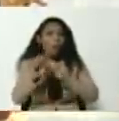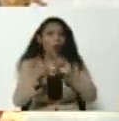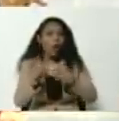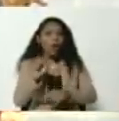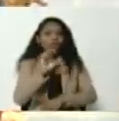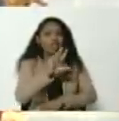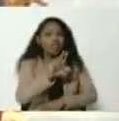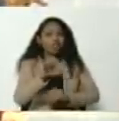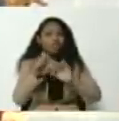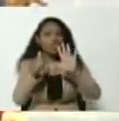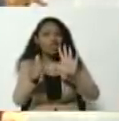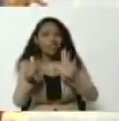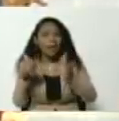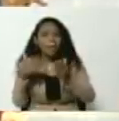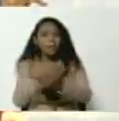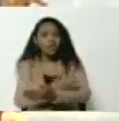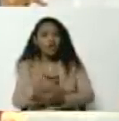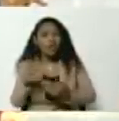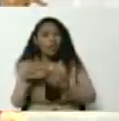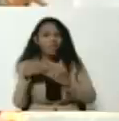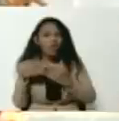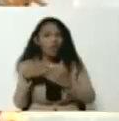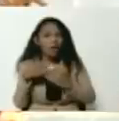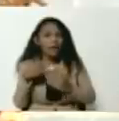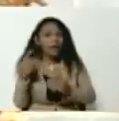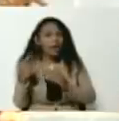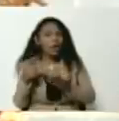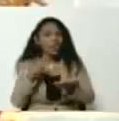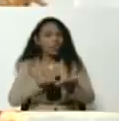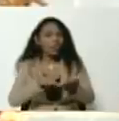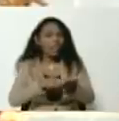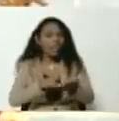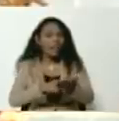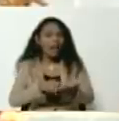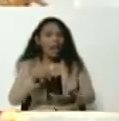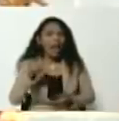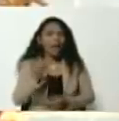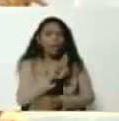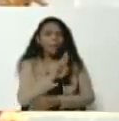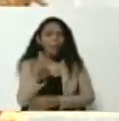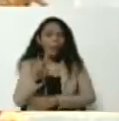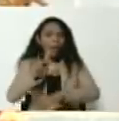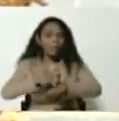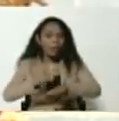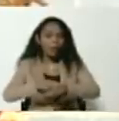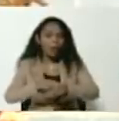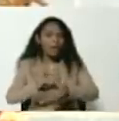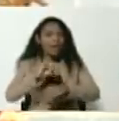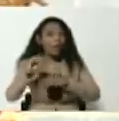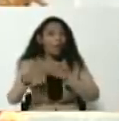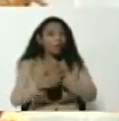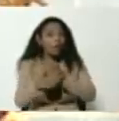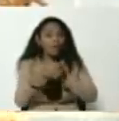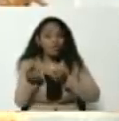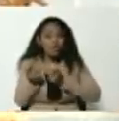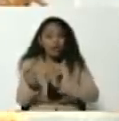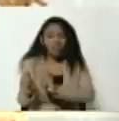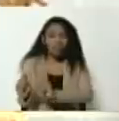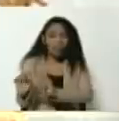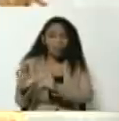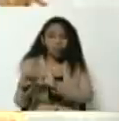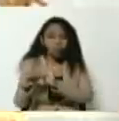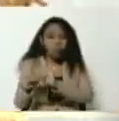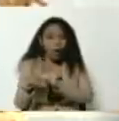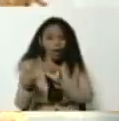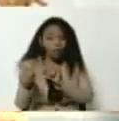los $360 millones que nos debe la República de Paraguay y que Juan Guaidó intentó robarse?